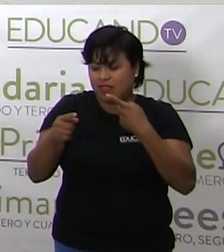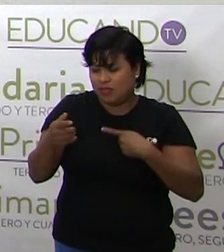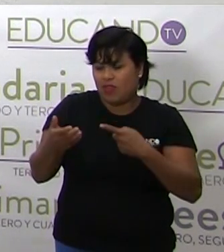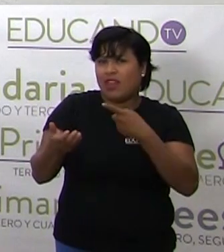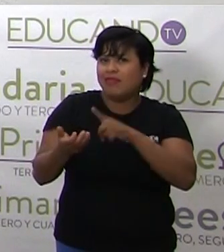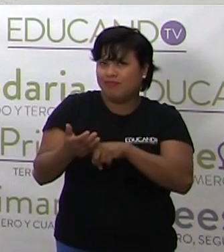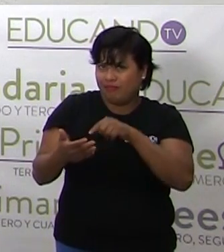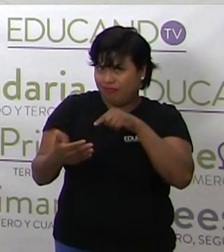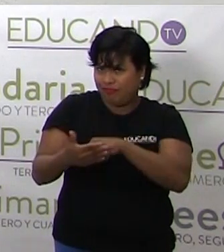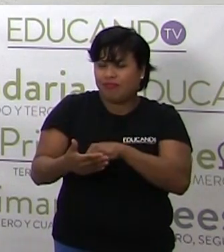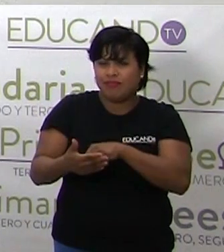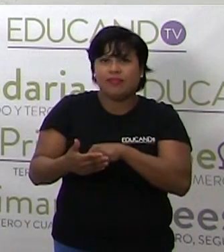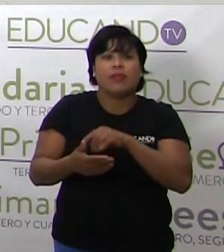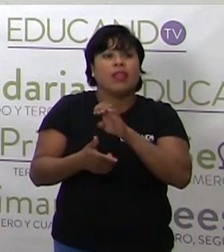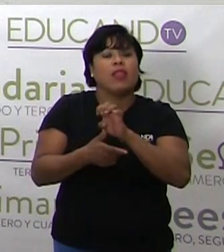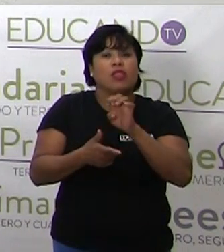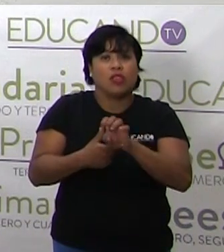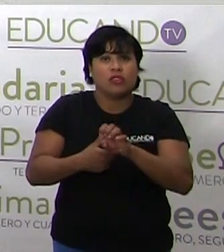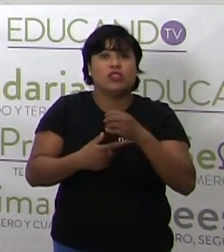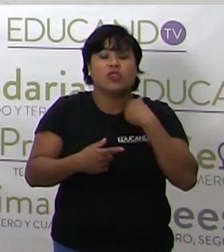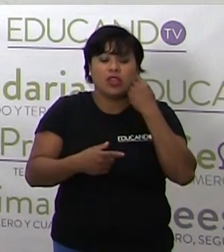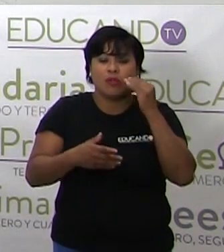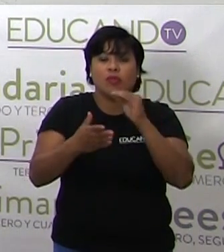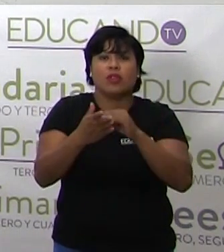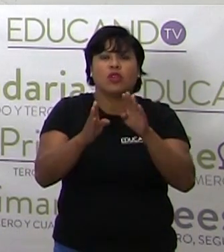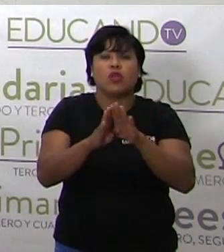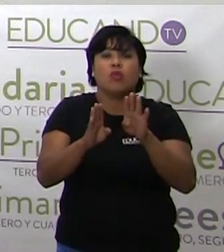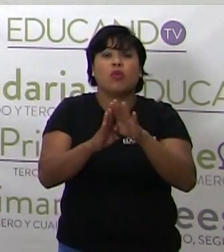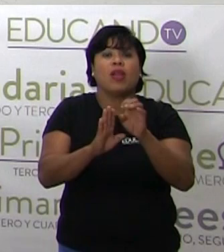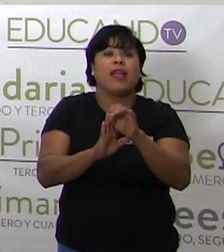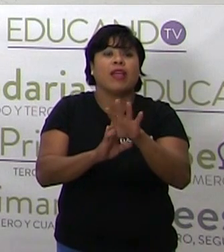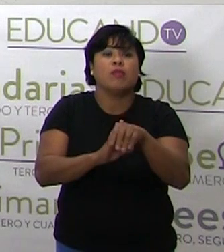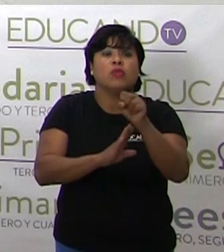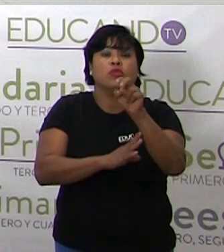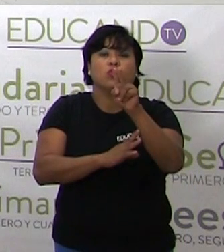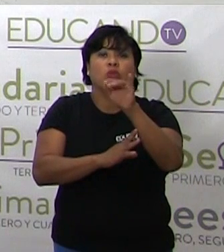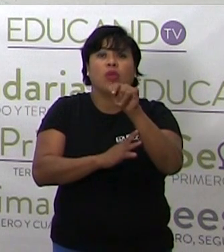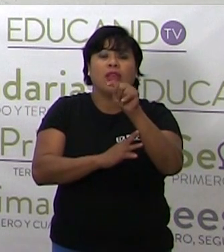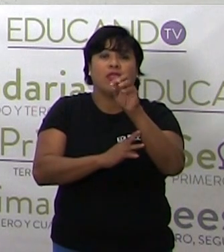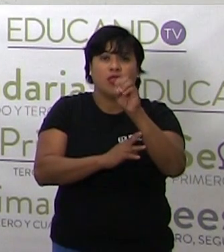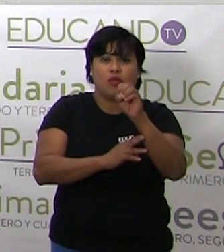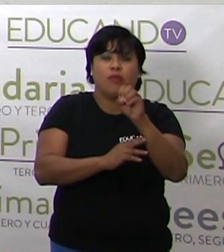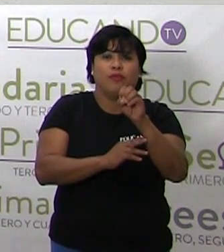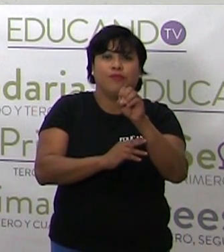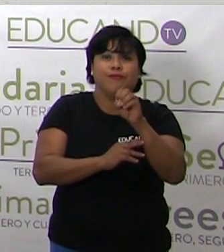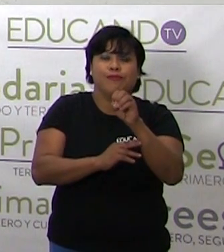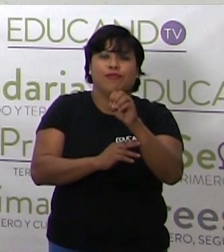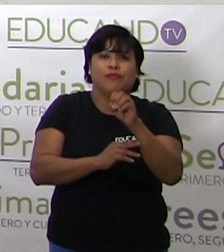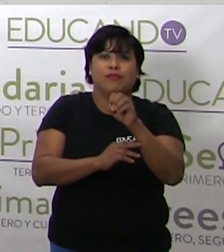Entonces, voy a poner entonces el ejemplo del sujeto